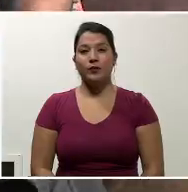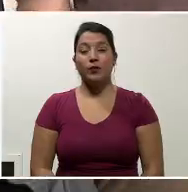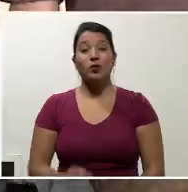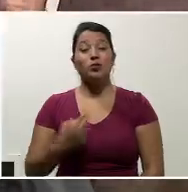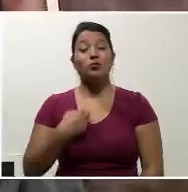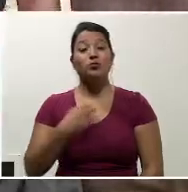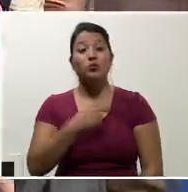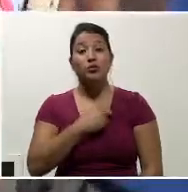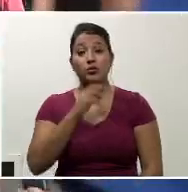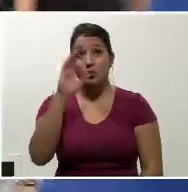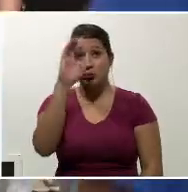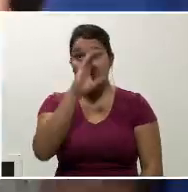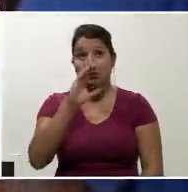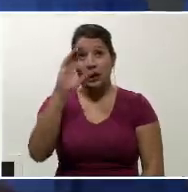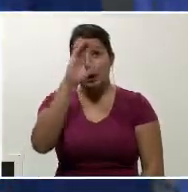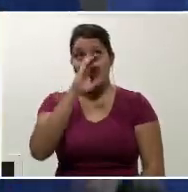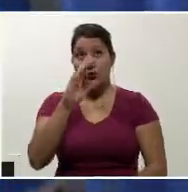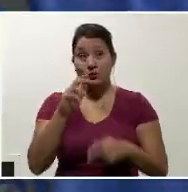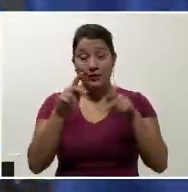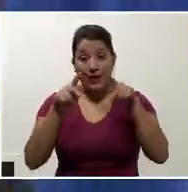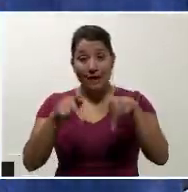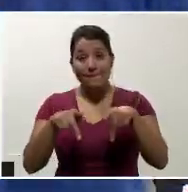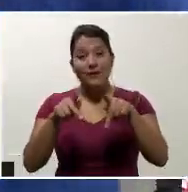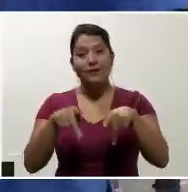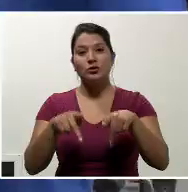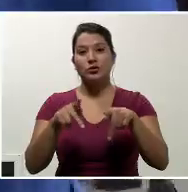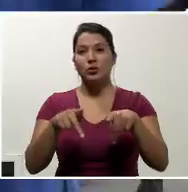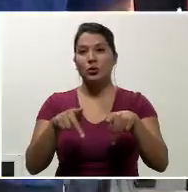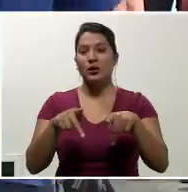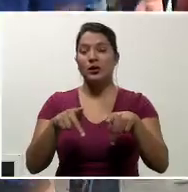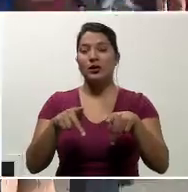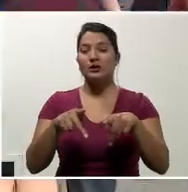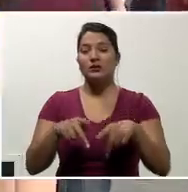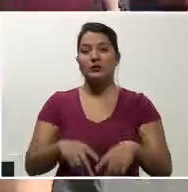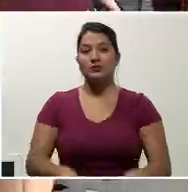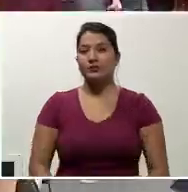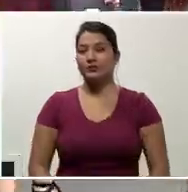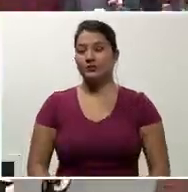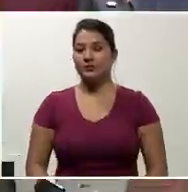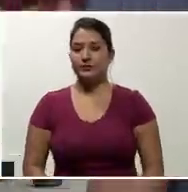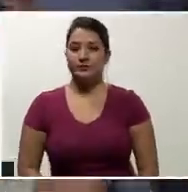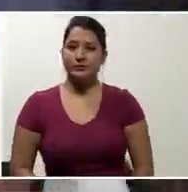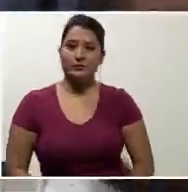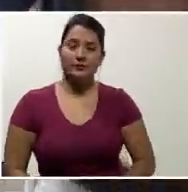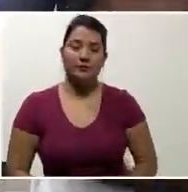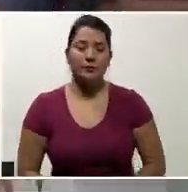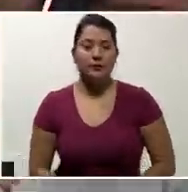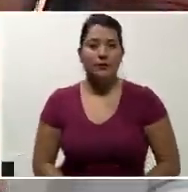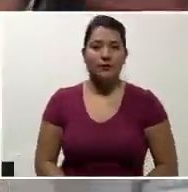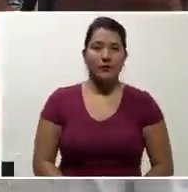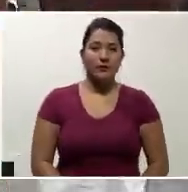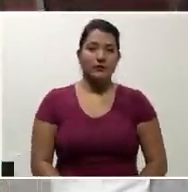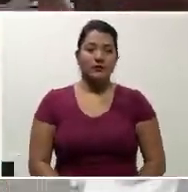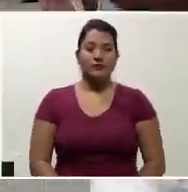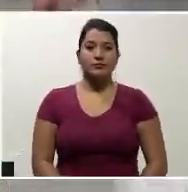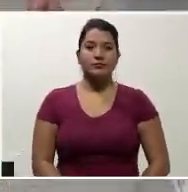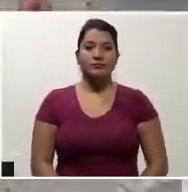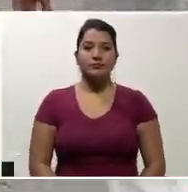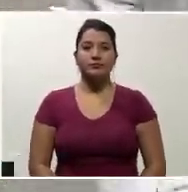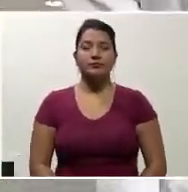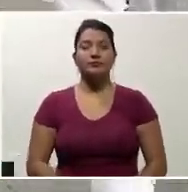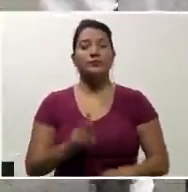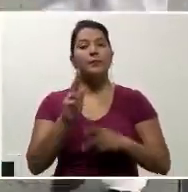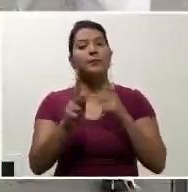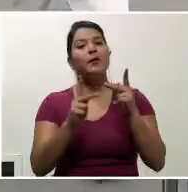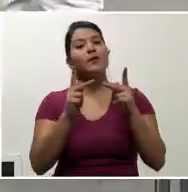Buscamos a la persona llegando de alguno de estos países donde y que ahora se siente enfermo.